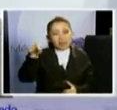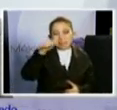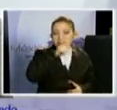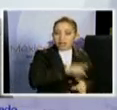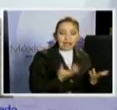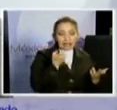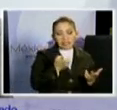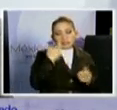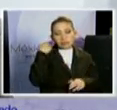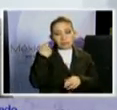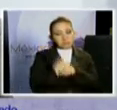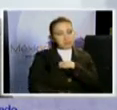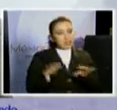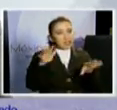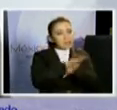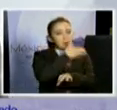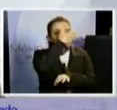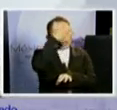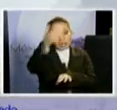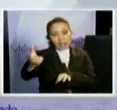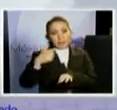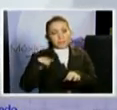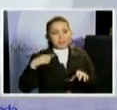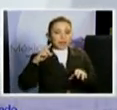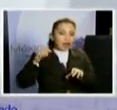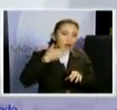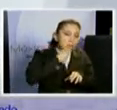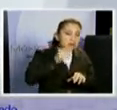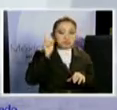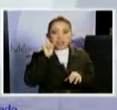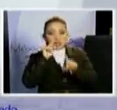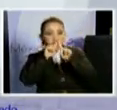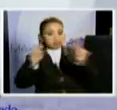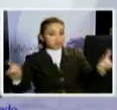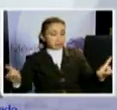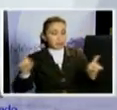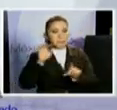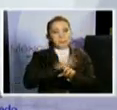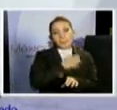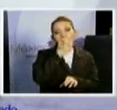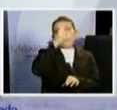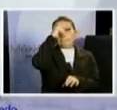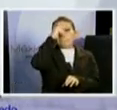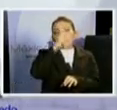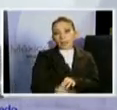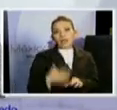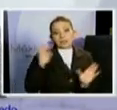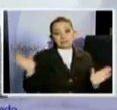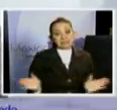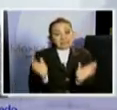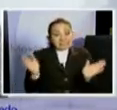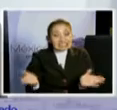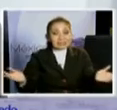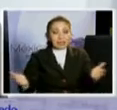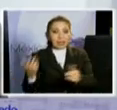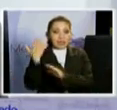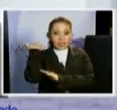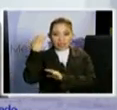los impactos del cambio climático difieren entre hombres y mujeres. Para ello, México impulsa, como lo hizo en la